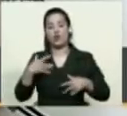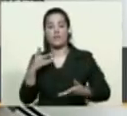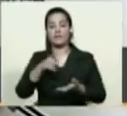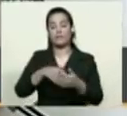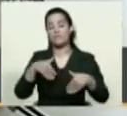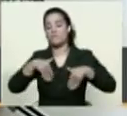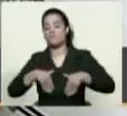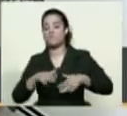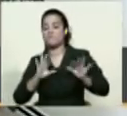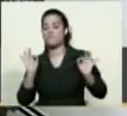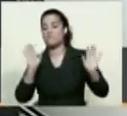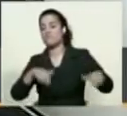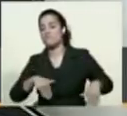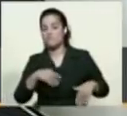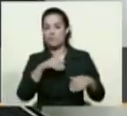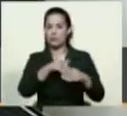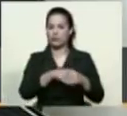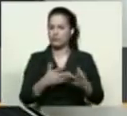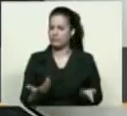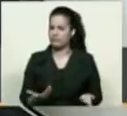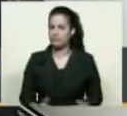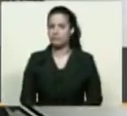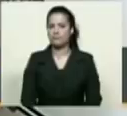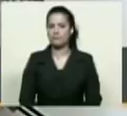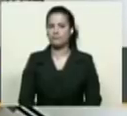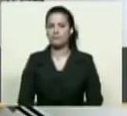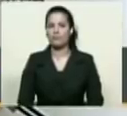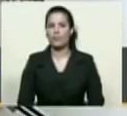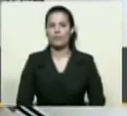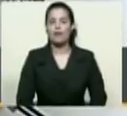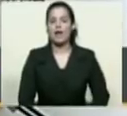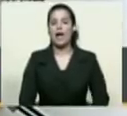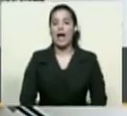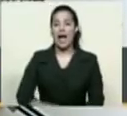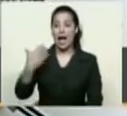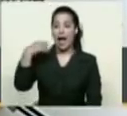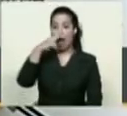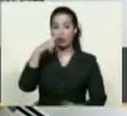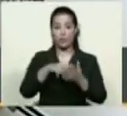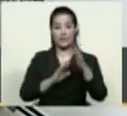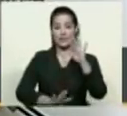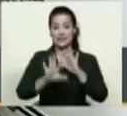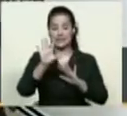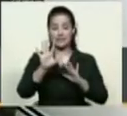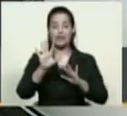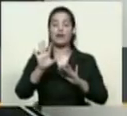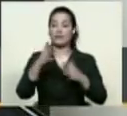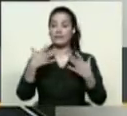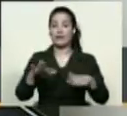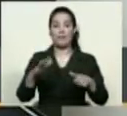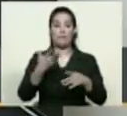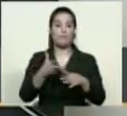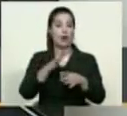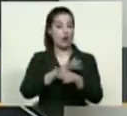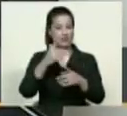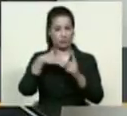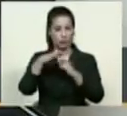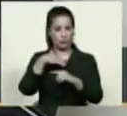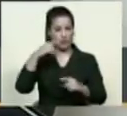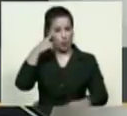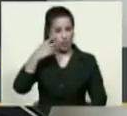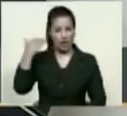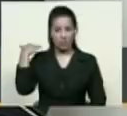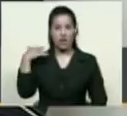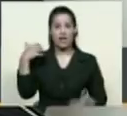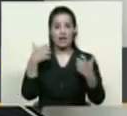participación en ese evento electoral. Nosotros fuimos a unas elecciones en el año 2015 en las peores de las condiciones, sometidos a una